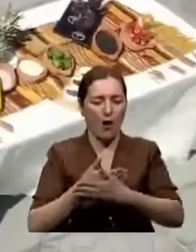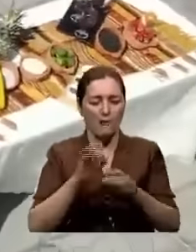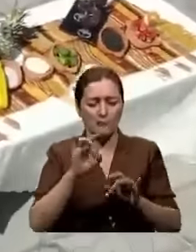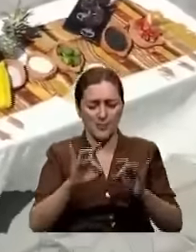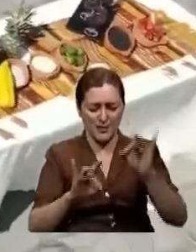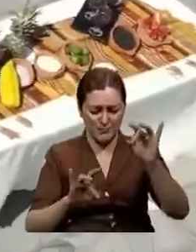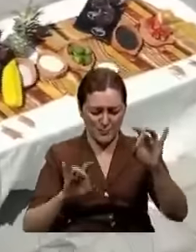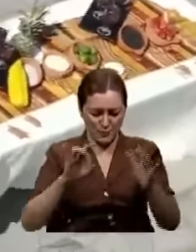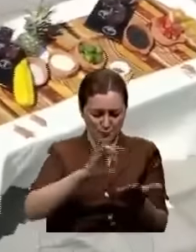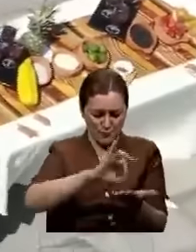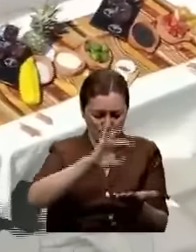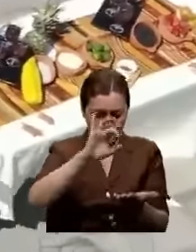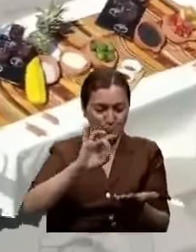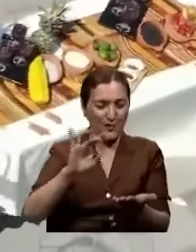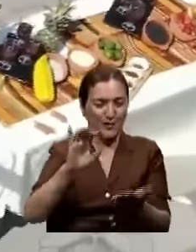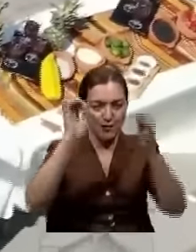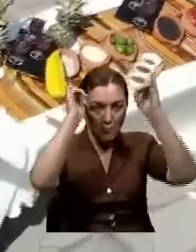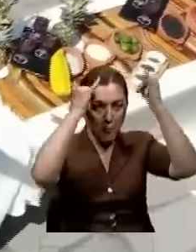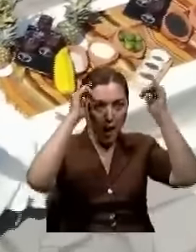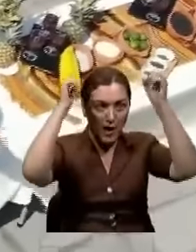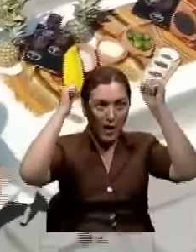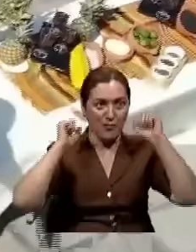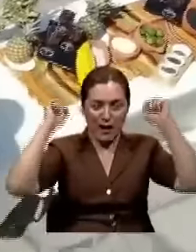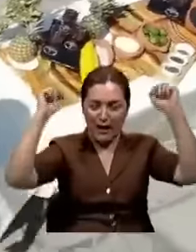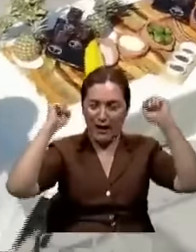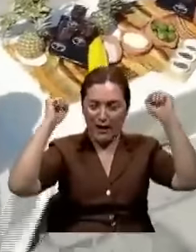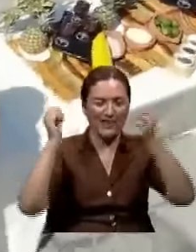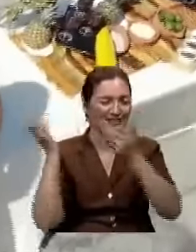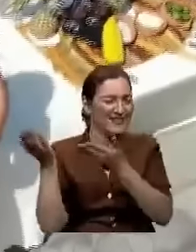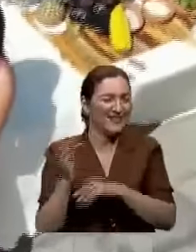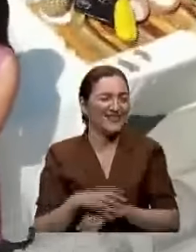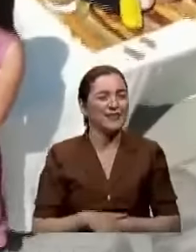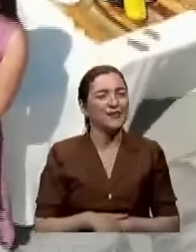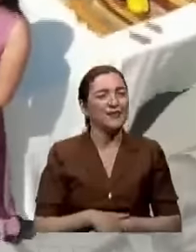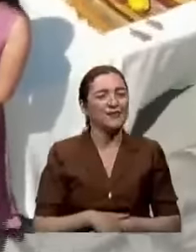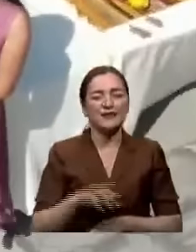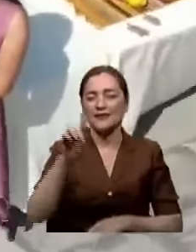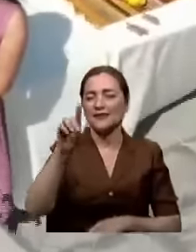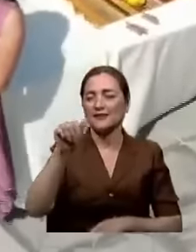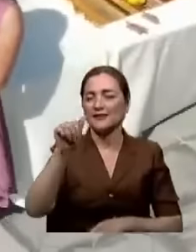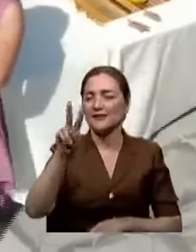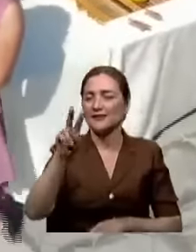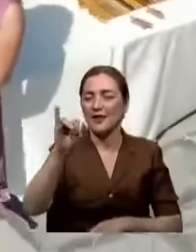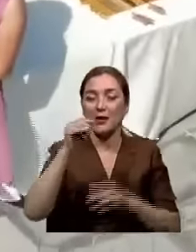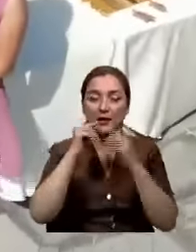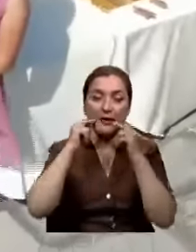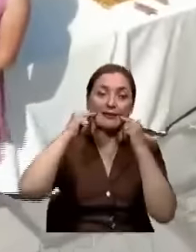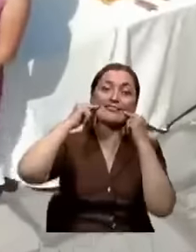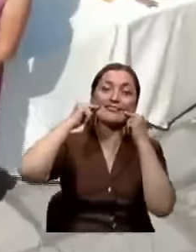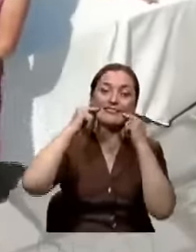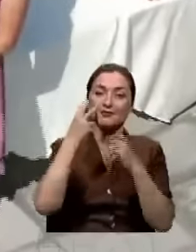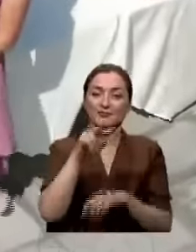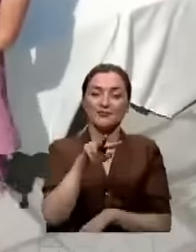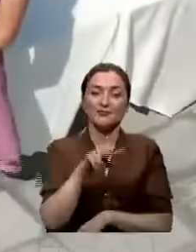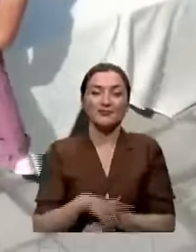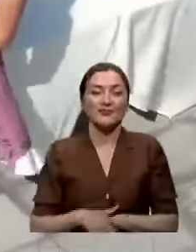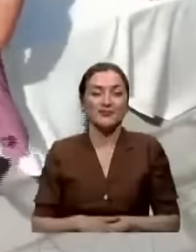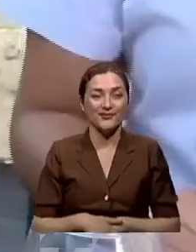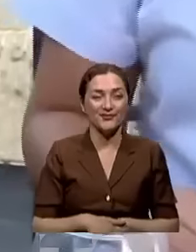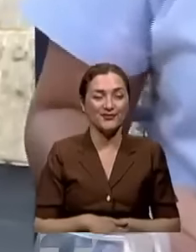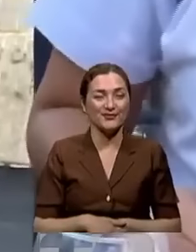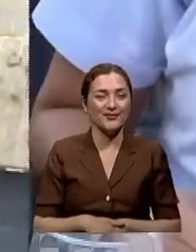Esa vaca de la Casa del Librillo es realmente genial. Mi querido David Valle, tú estás con una sonrisa. Ah, vaya,